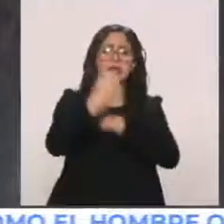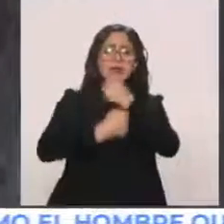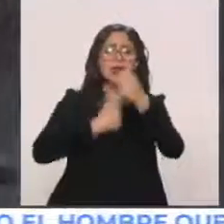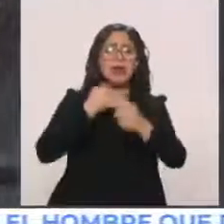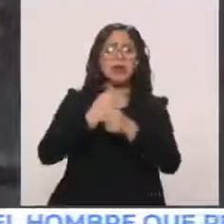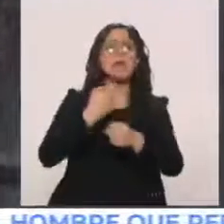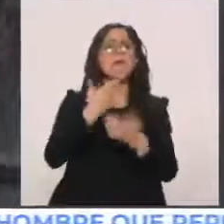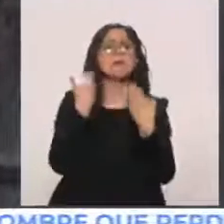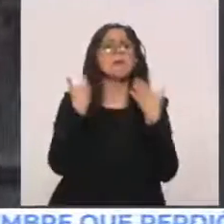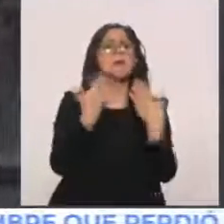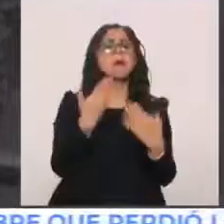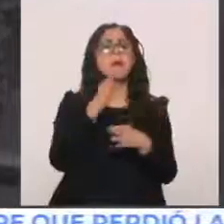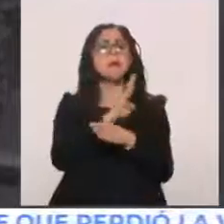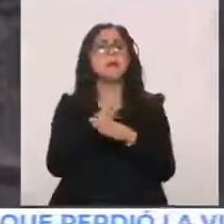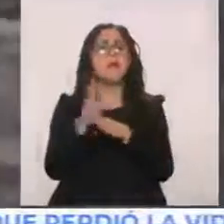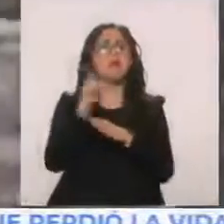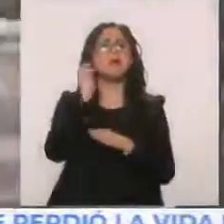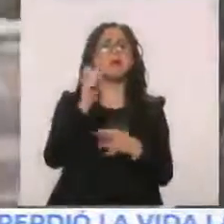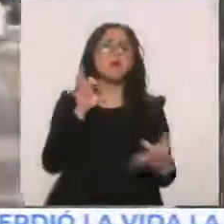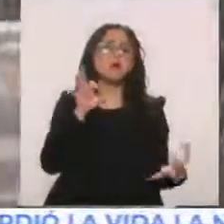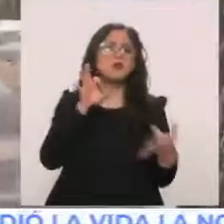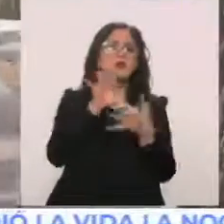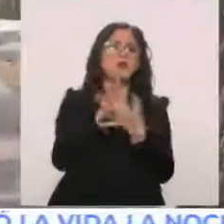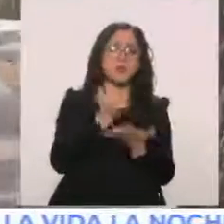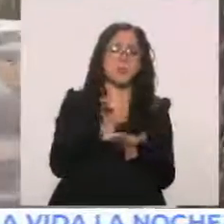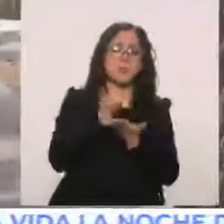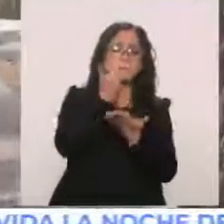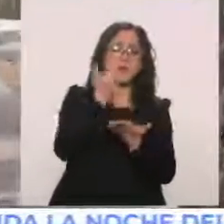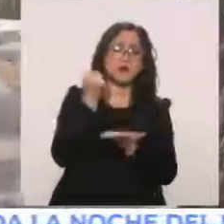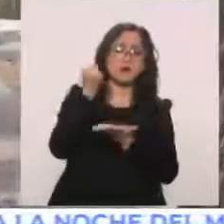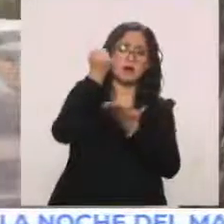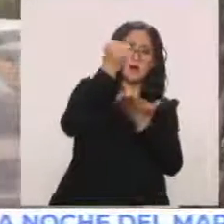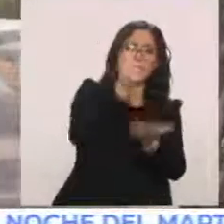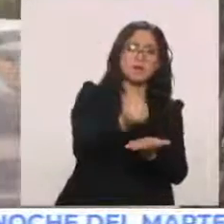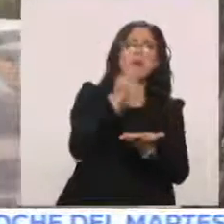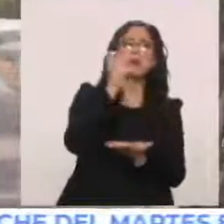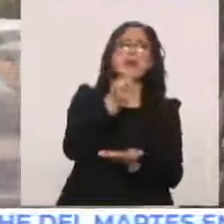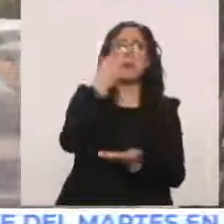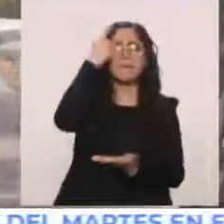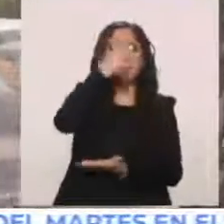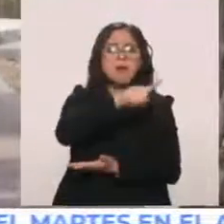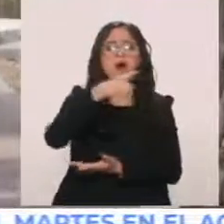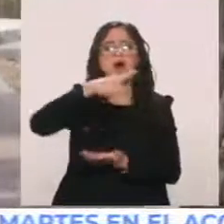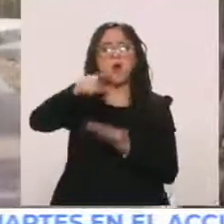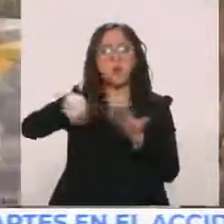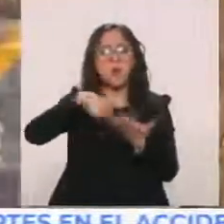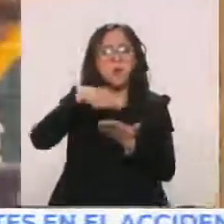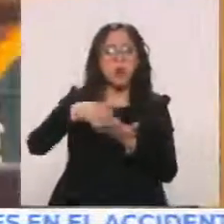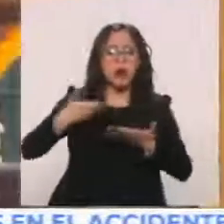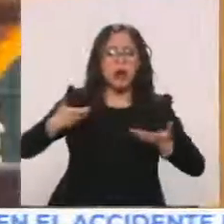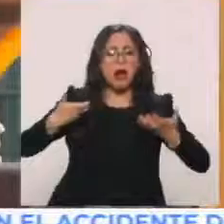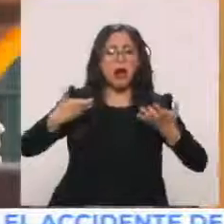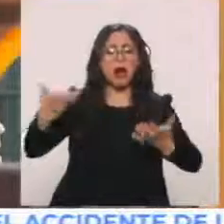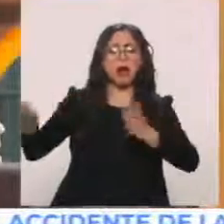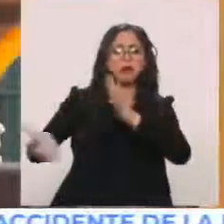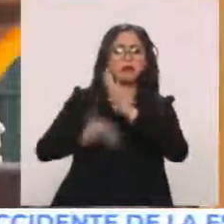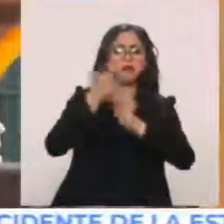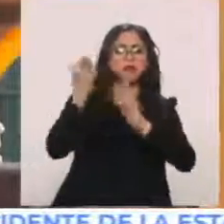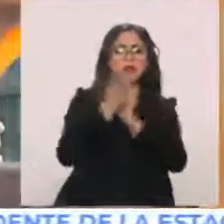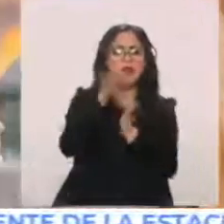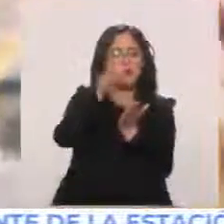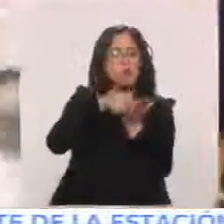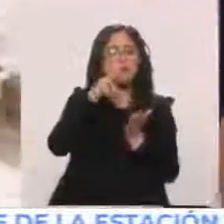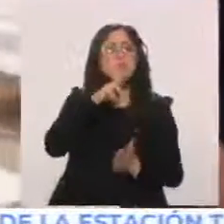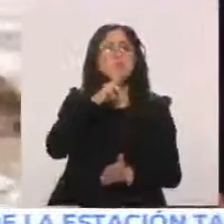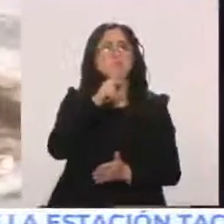y beneficioso que resulta ser parte del presupuesto participativo para el rescate de los espacios públicos de la Ciudad de